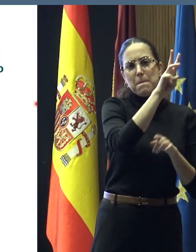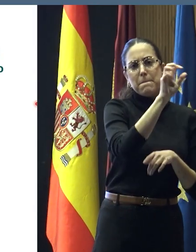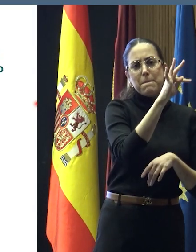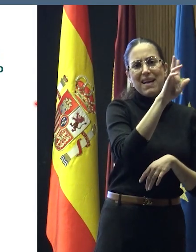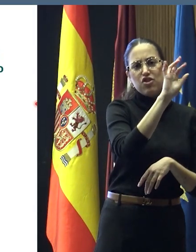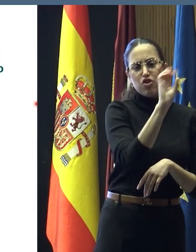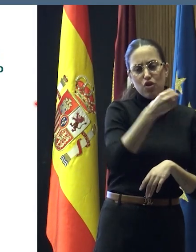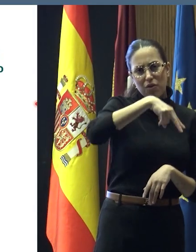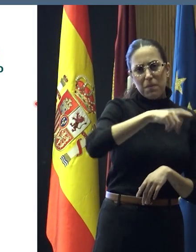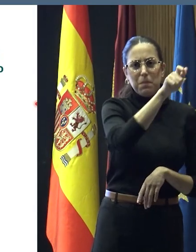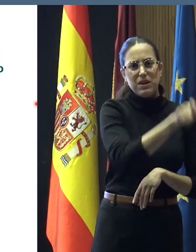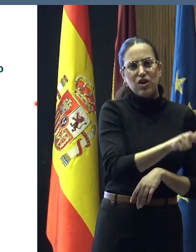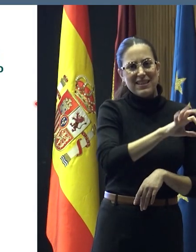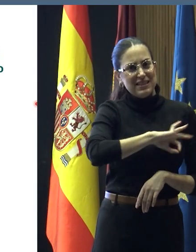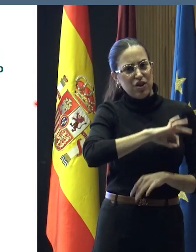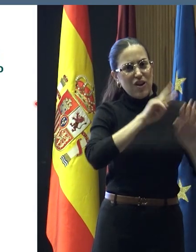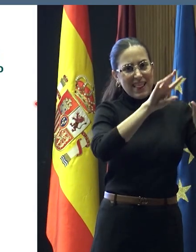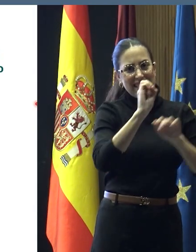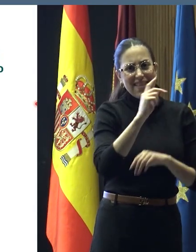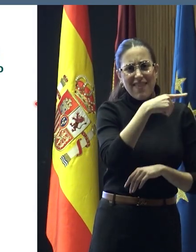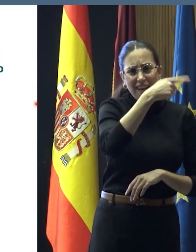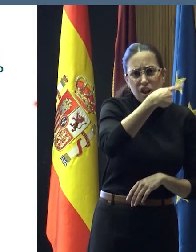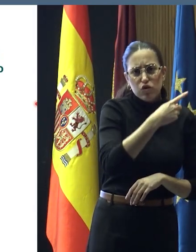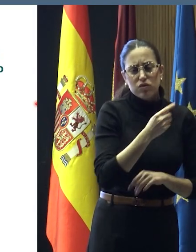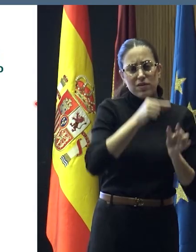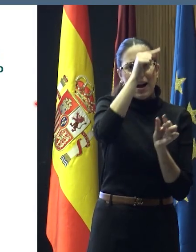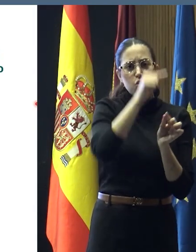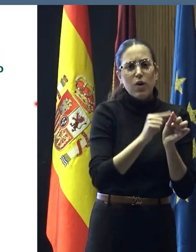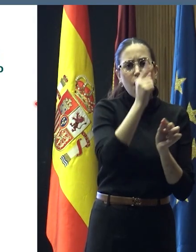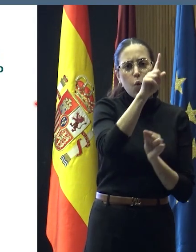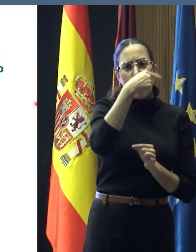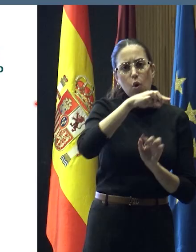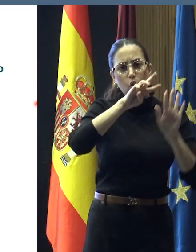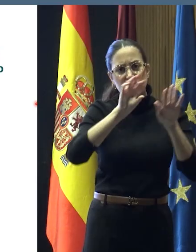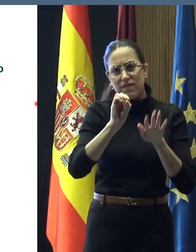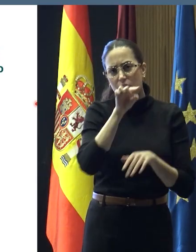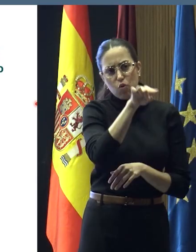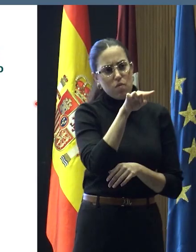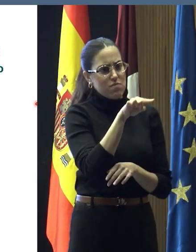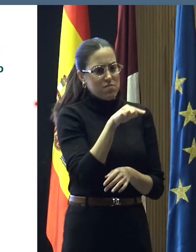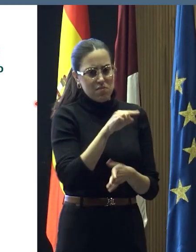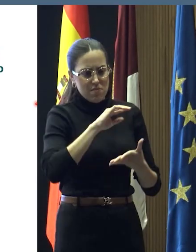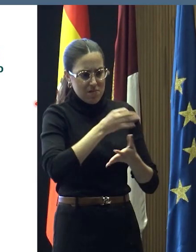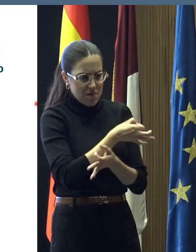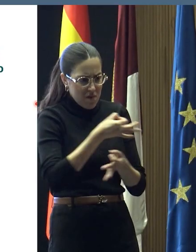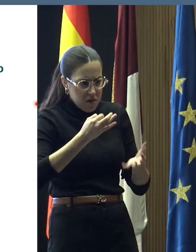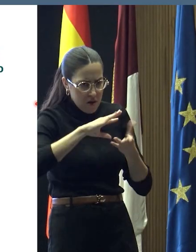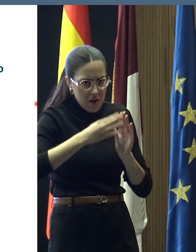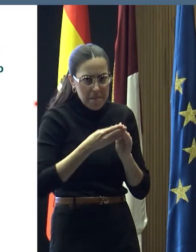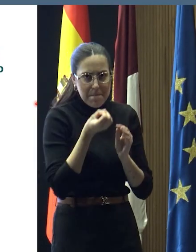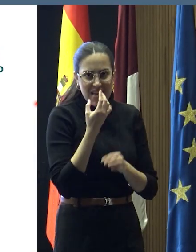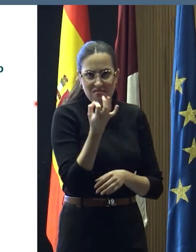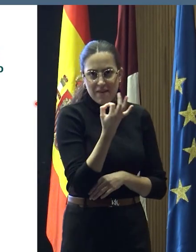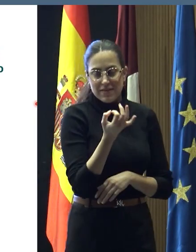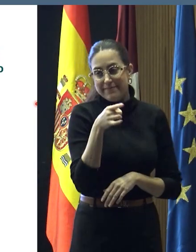70 kilos y que mide 1,80, así que le tiene que quedar bien. Pues eso es lo